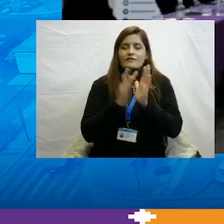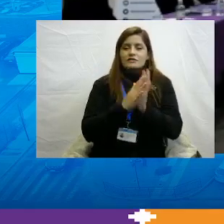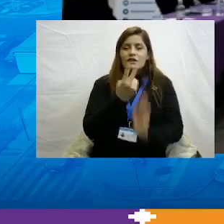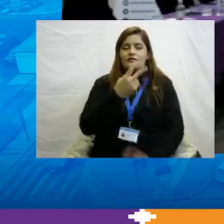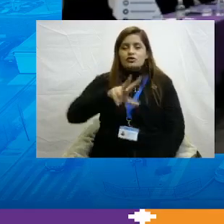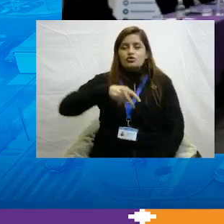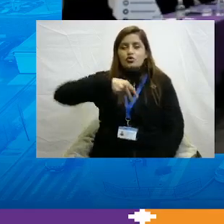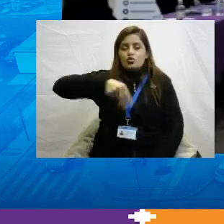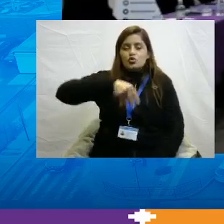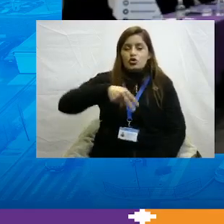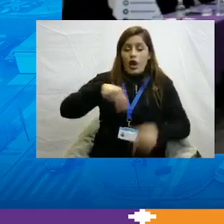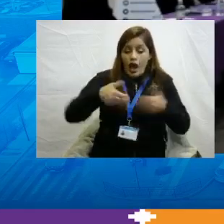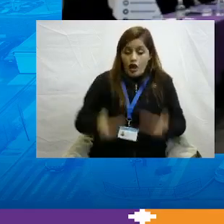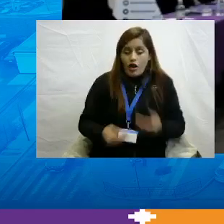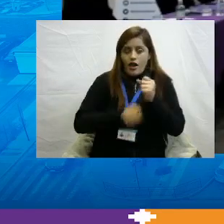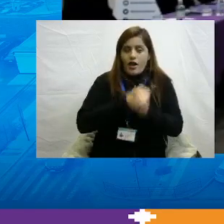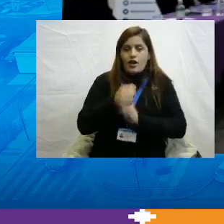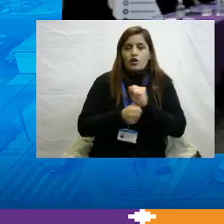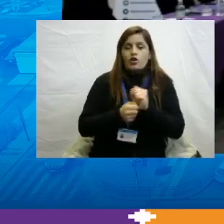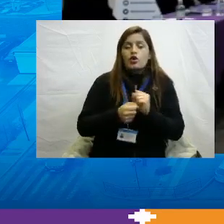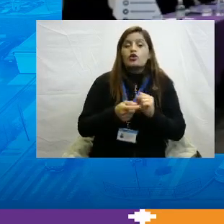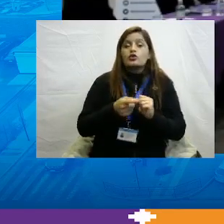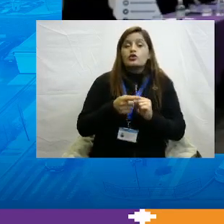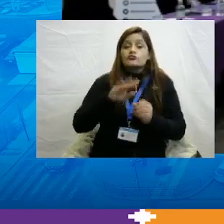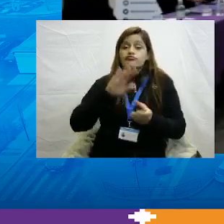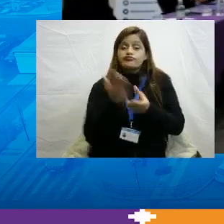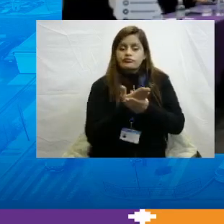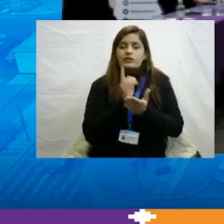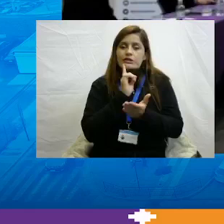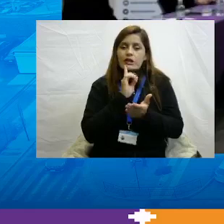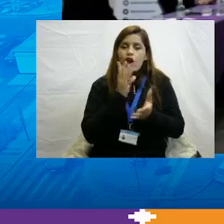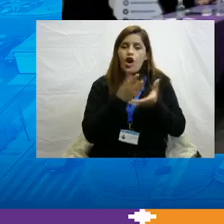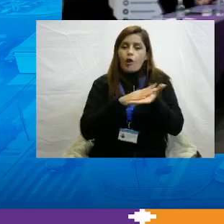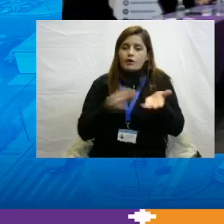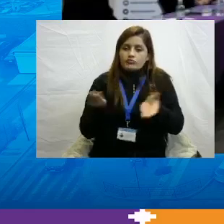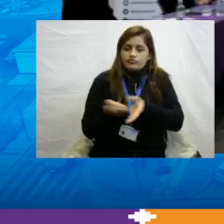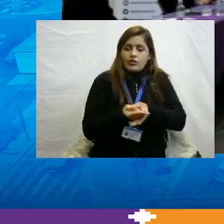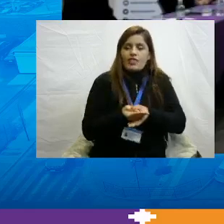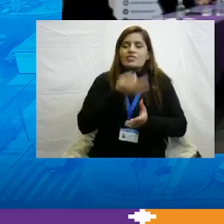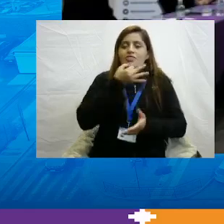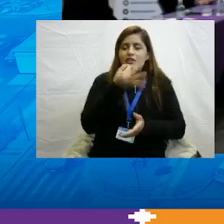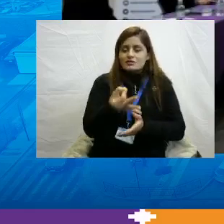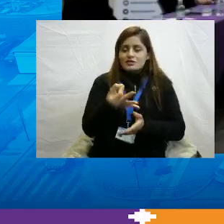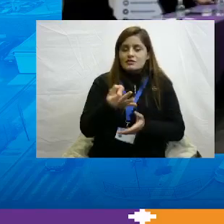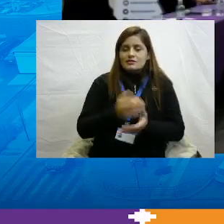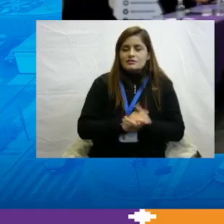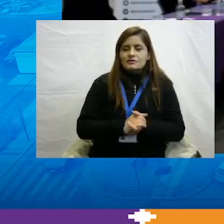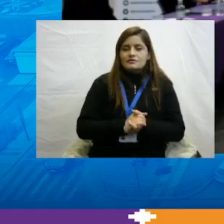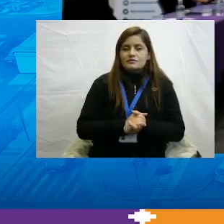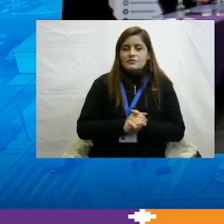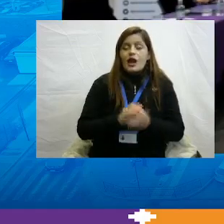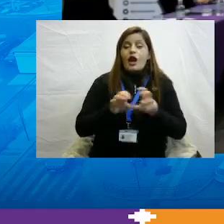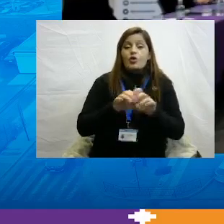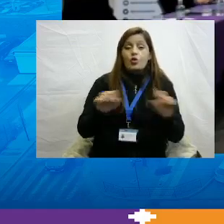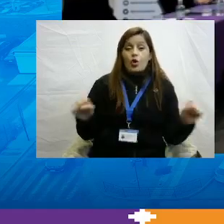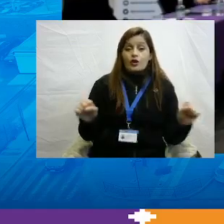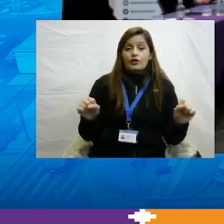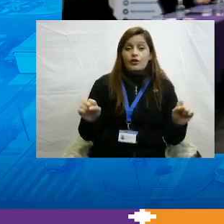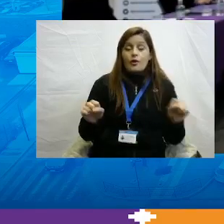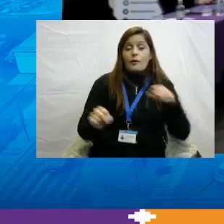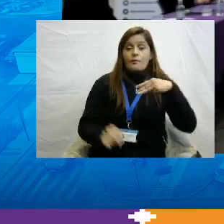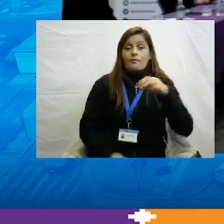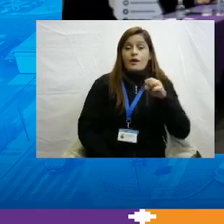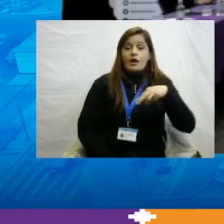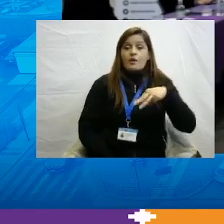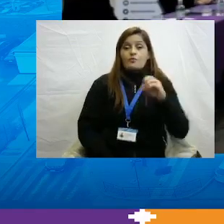del presente año, cuya copia se adjunta, indica en su parte fundamental lo siguiente, que de acuerdo al